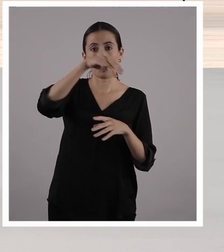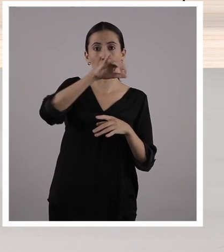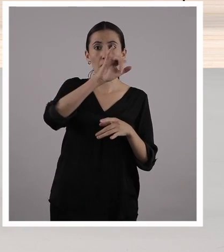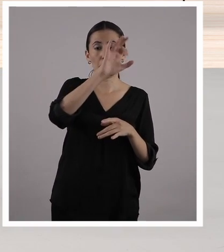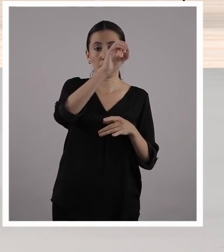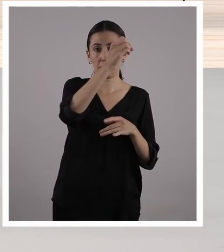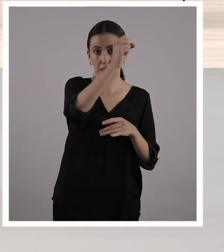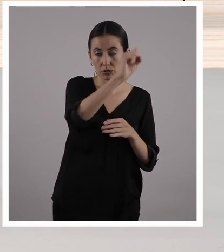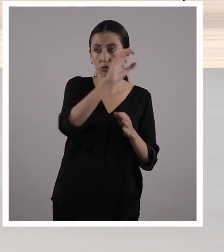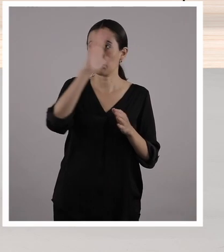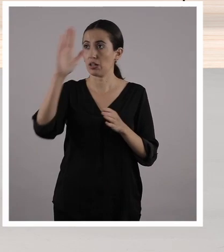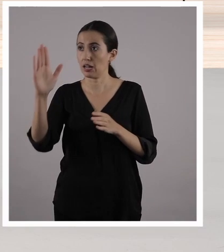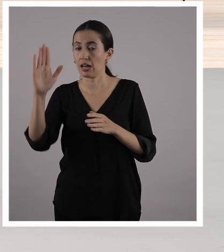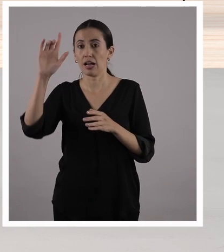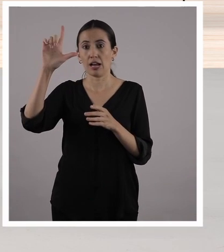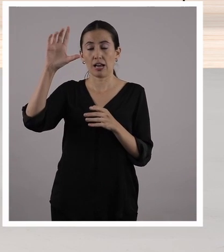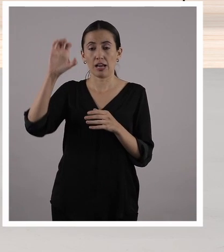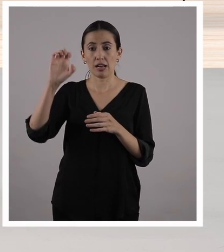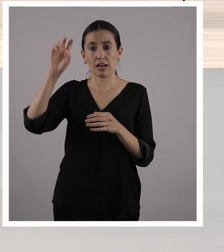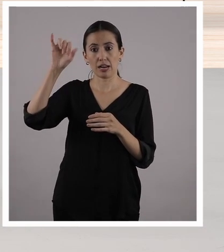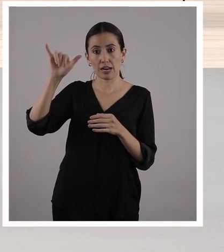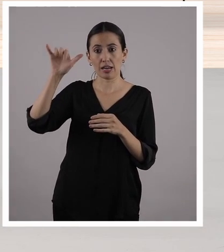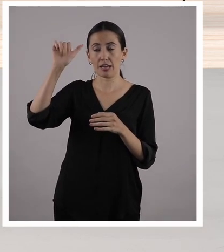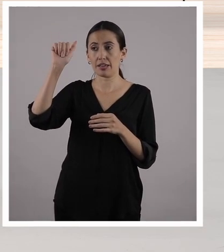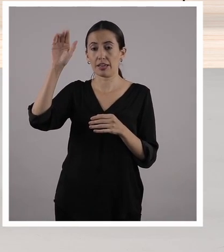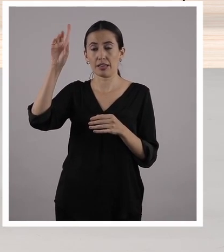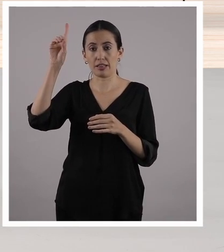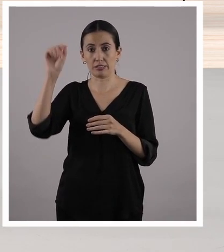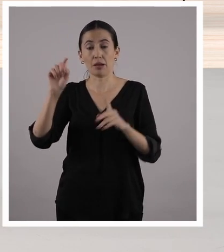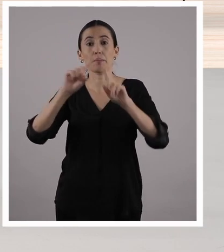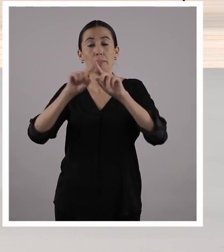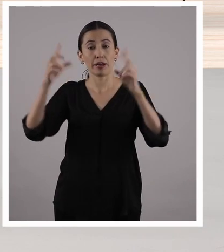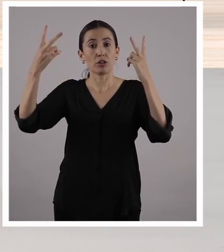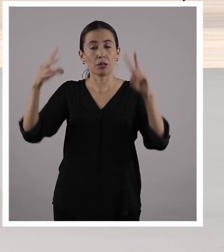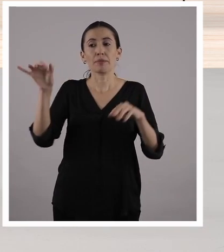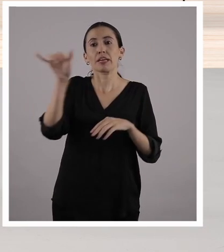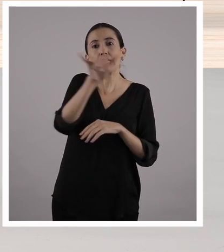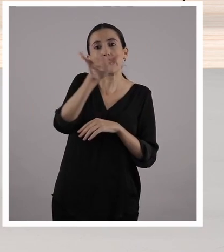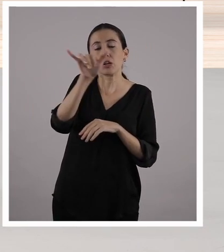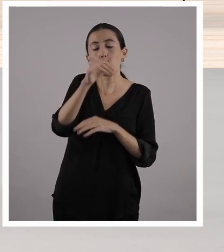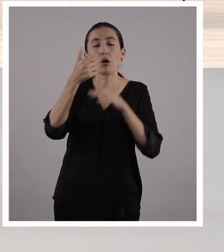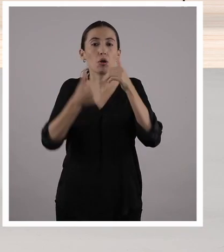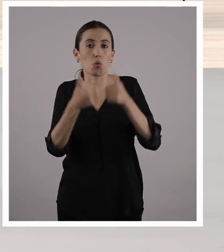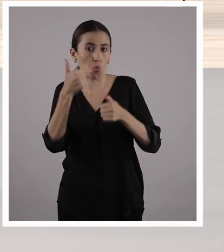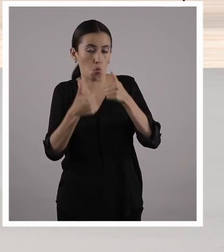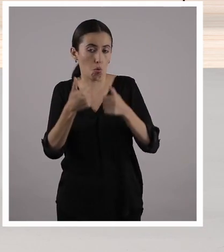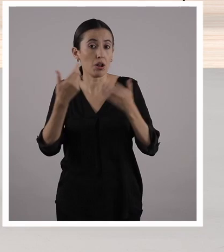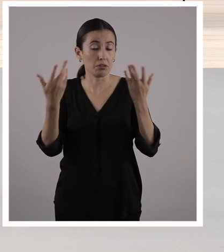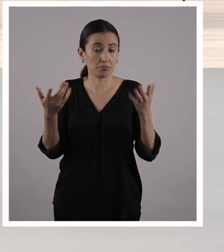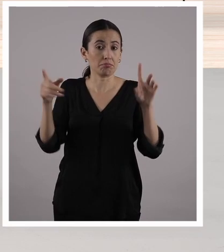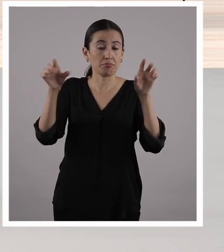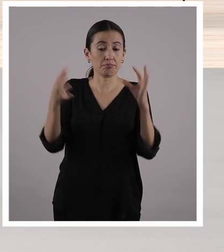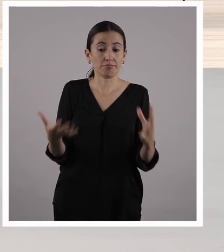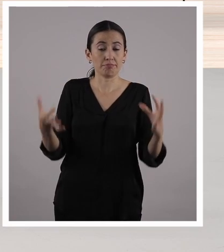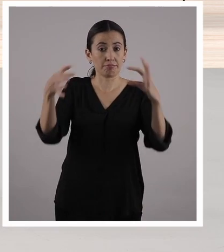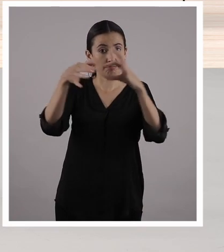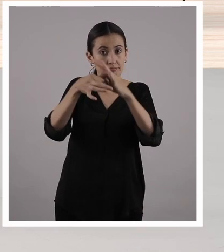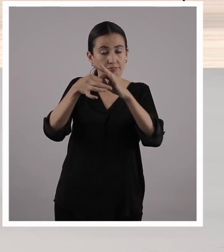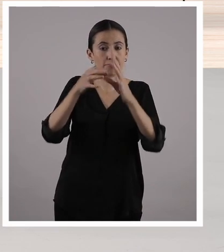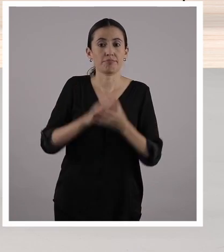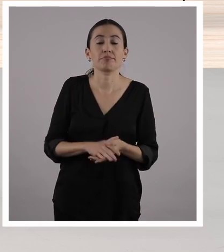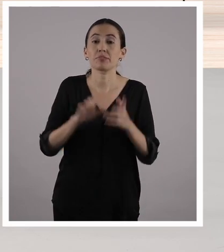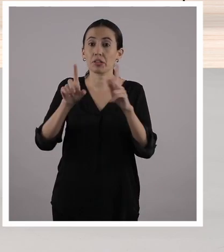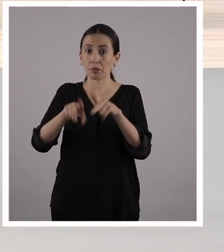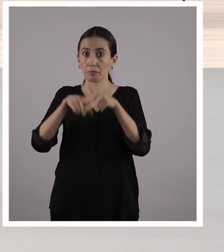las leyendas, pero además vamos a tener clara cuál es la semejanza que hace que estas dos narraciones tengan algo en